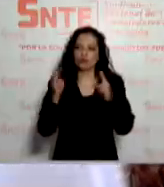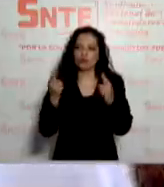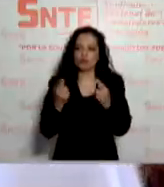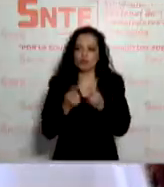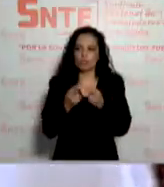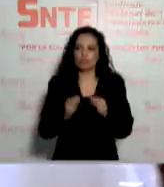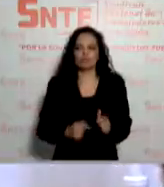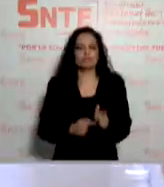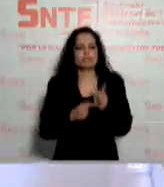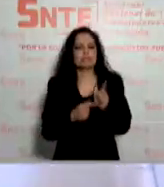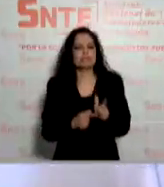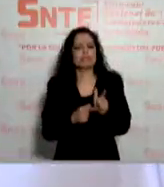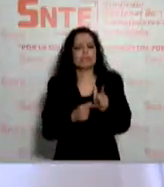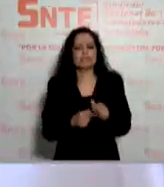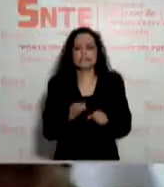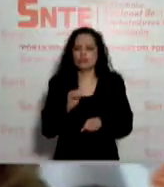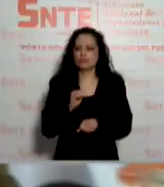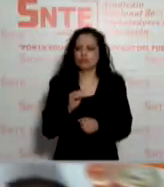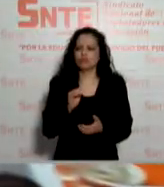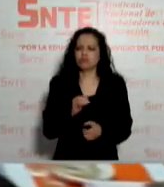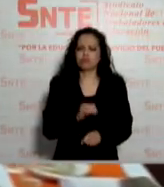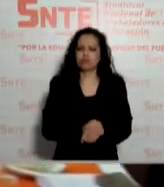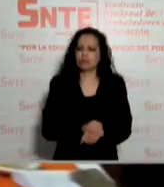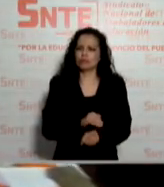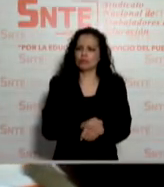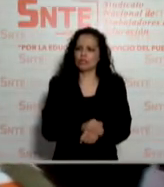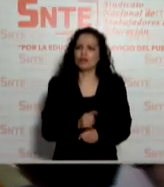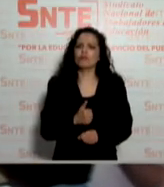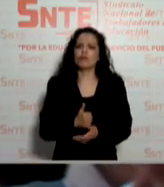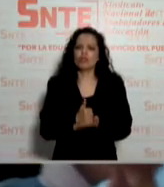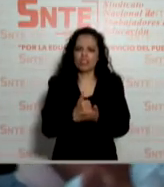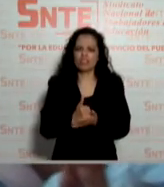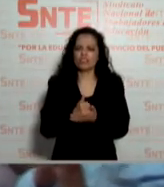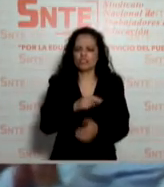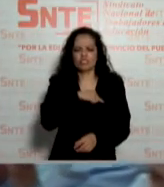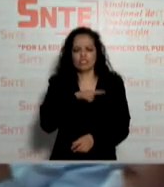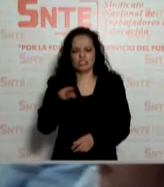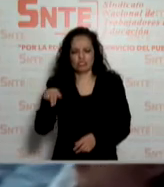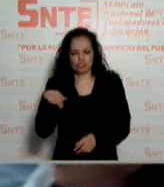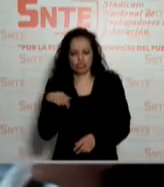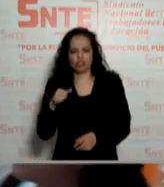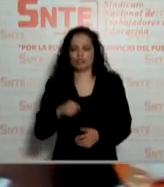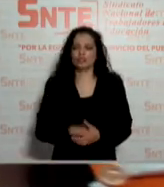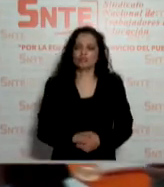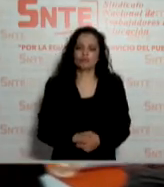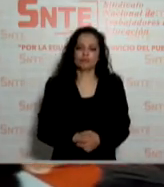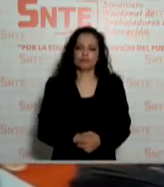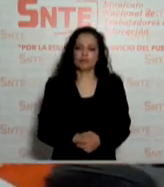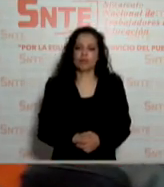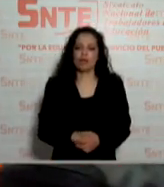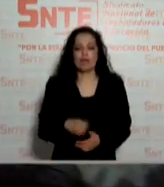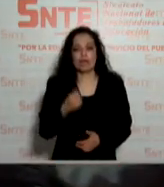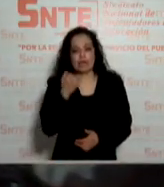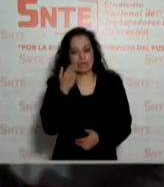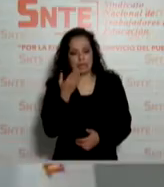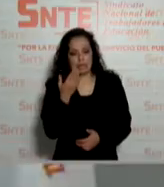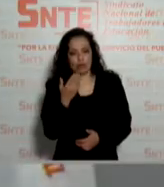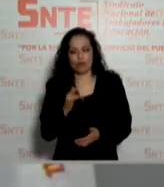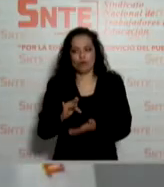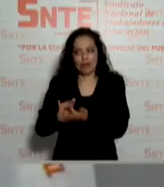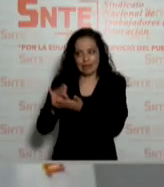sigamos siendo solidarios entre nosotros. Quiero reconocer al doctor